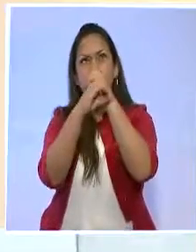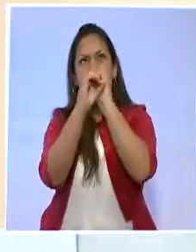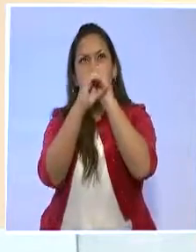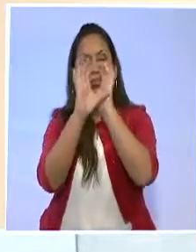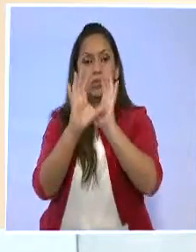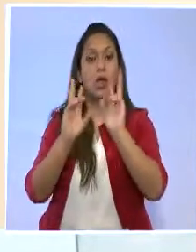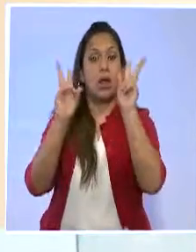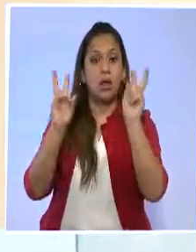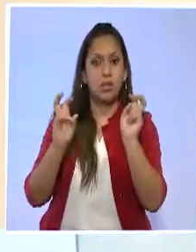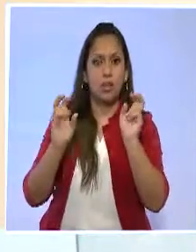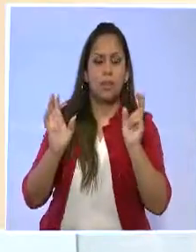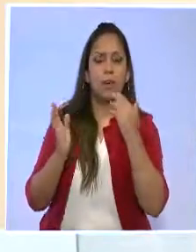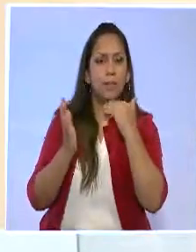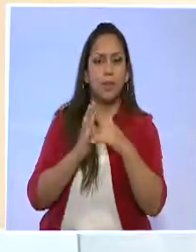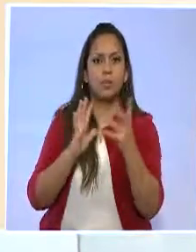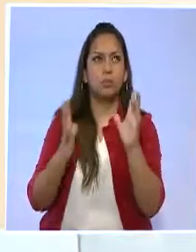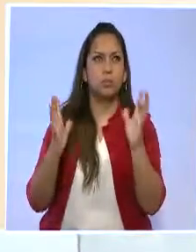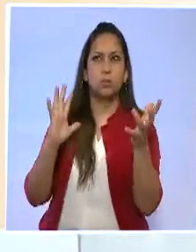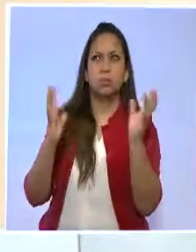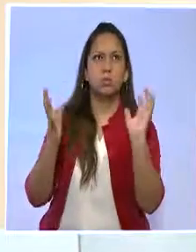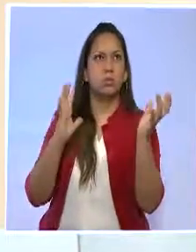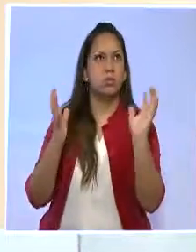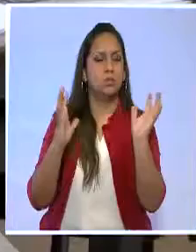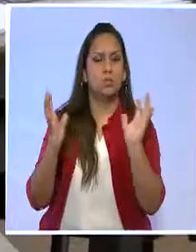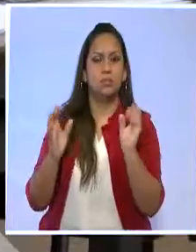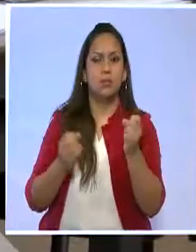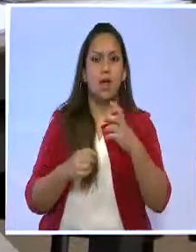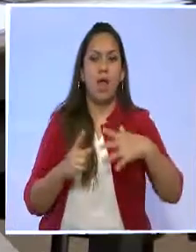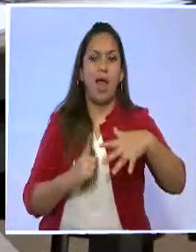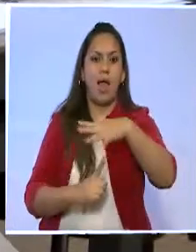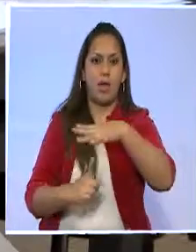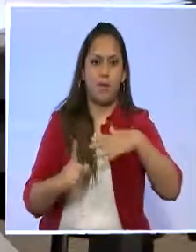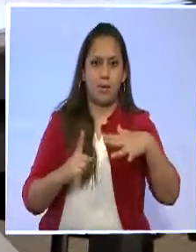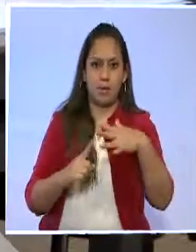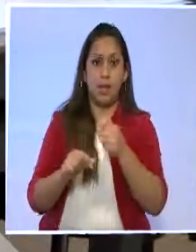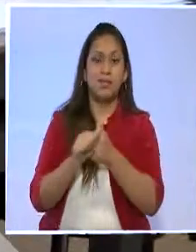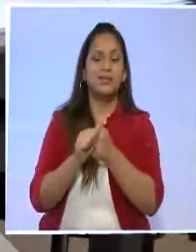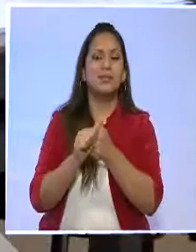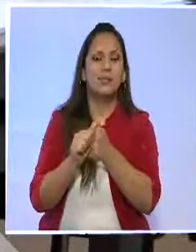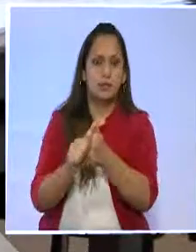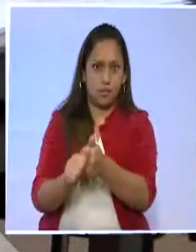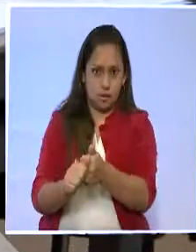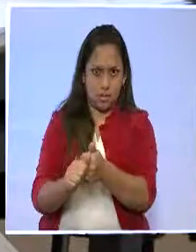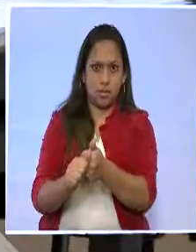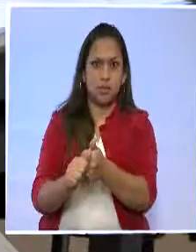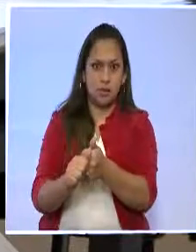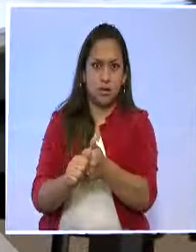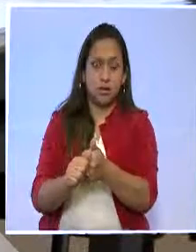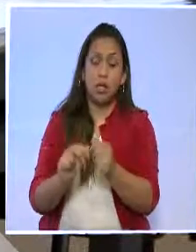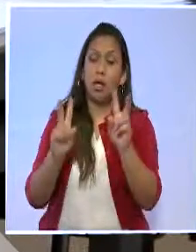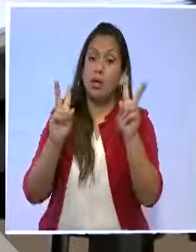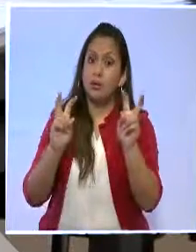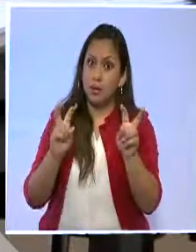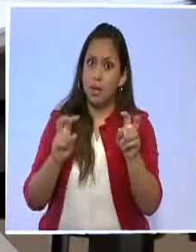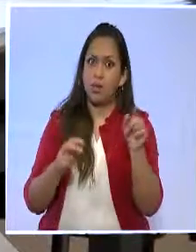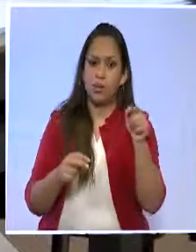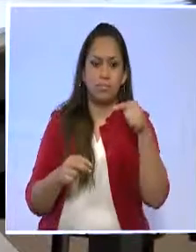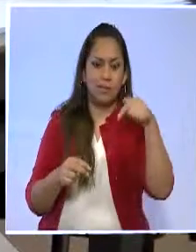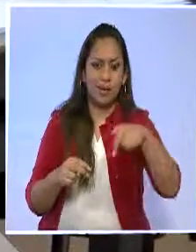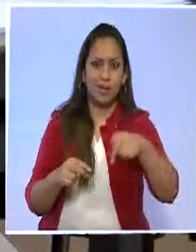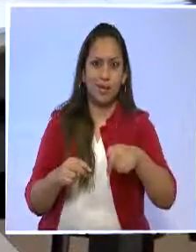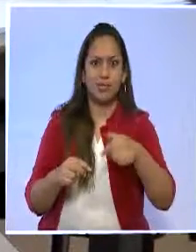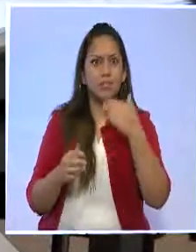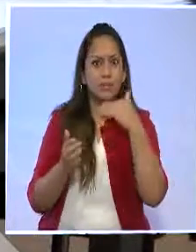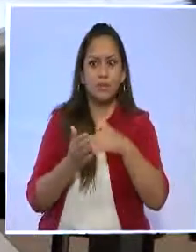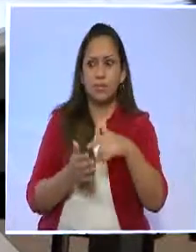climáticos y ambientales por eso el montón o el tema del fenómeno del niño para nosotros que ha sido fundamental o la misma